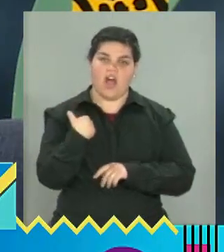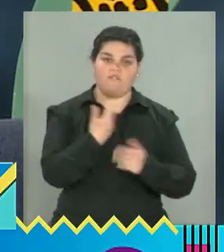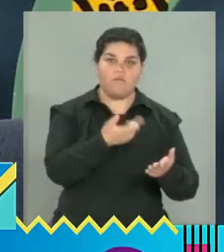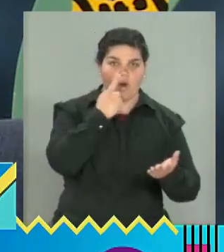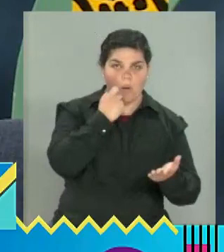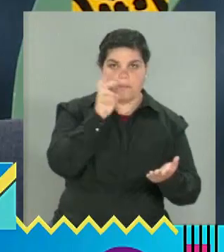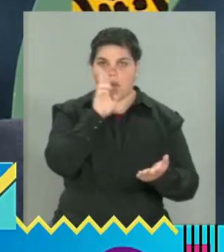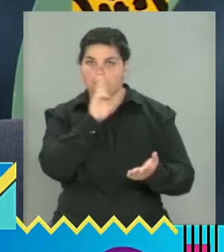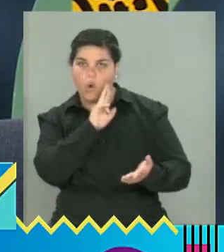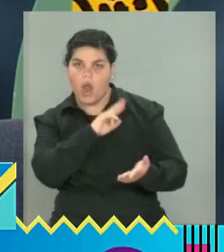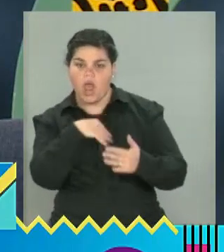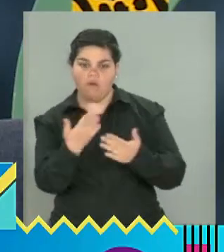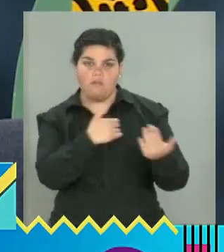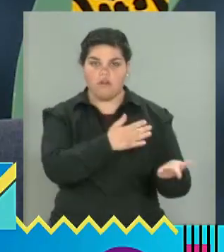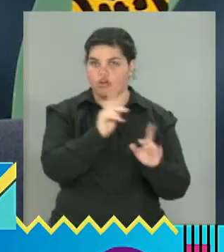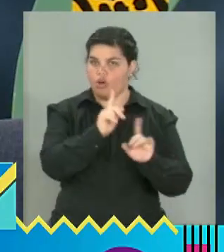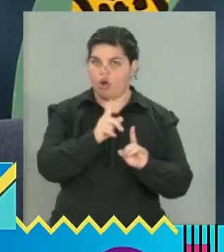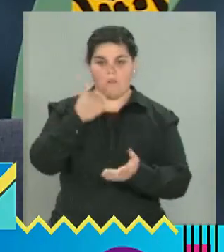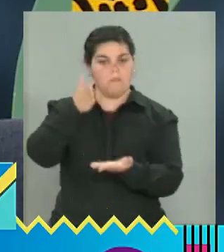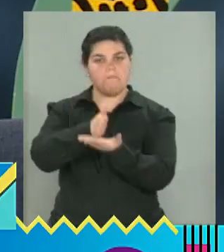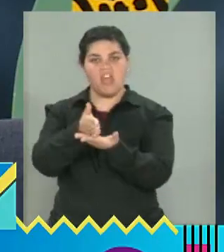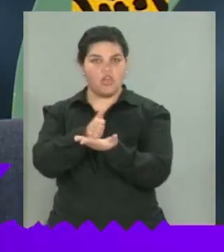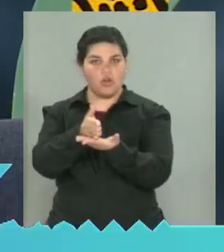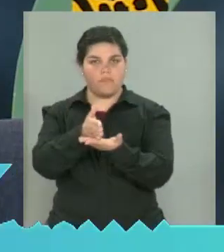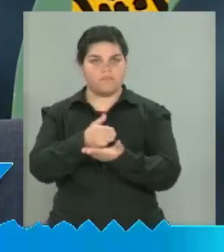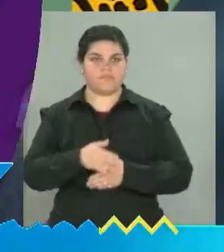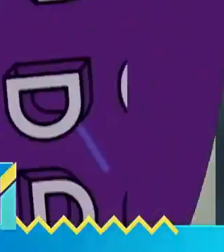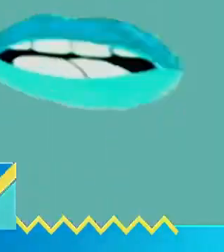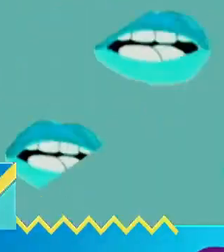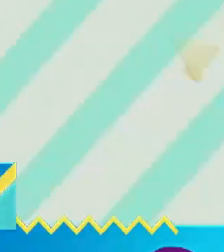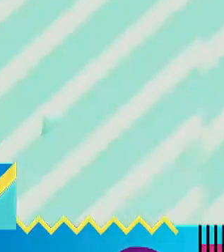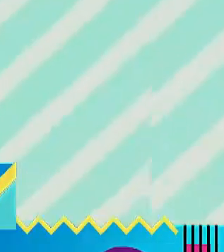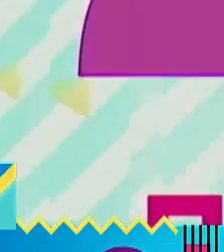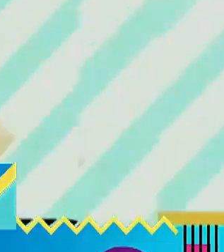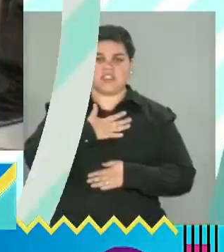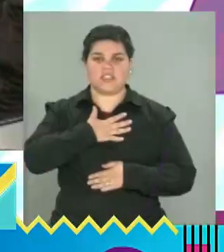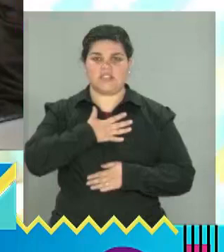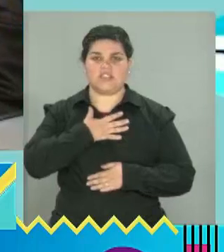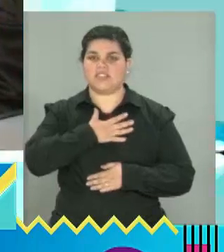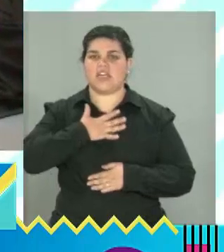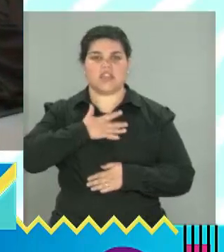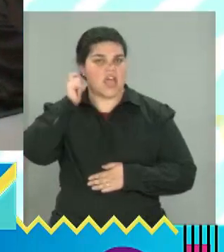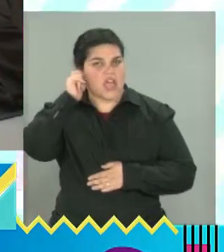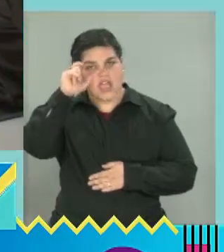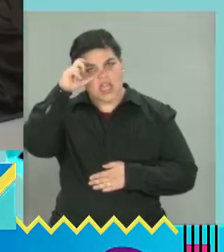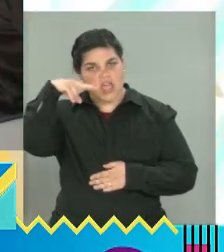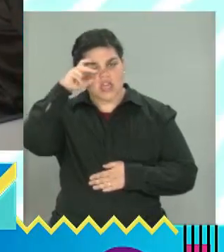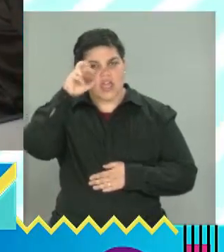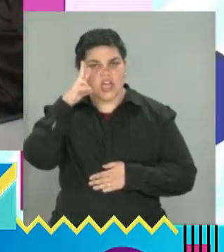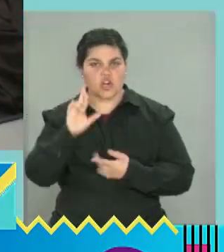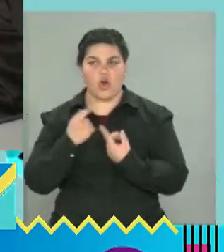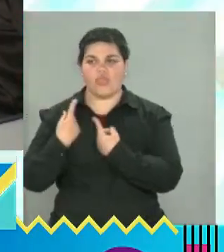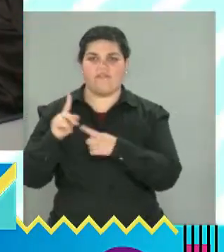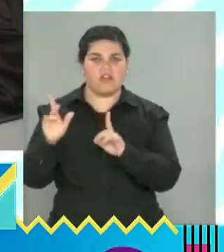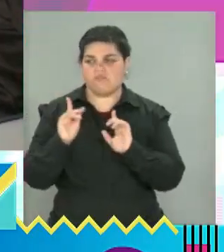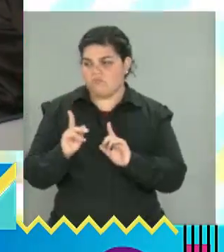bueno, una denominación neutral abarcativa, ¿no? Para quien no se siente identificado con el género, con el sexo, etc. Por eso me parece que